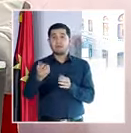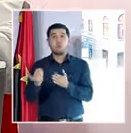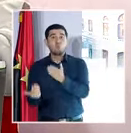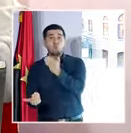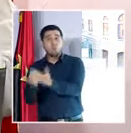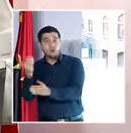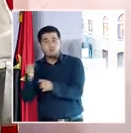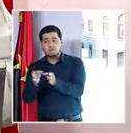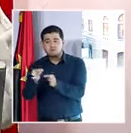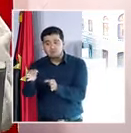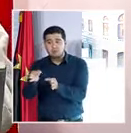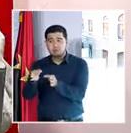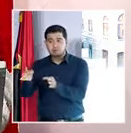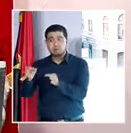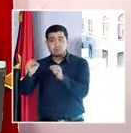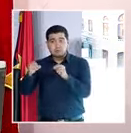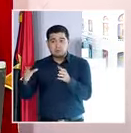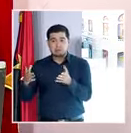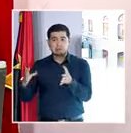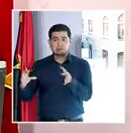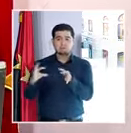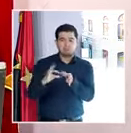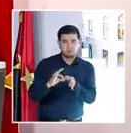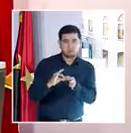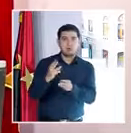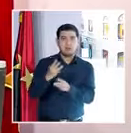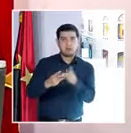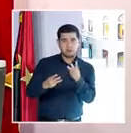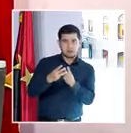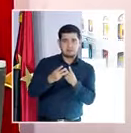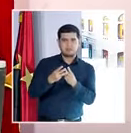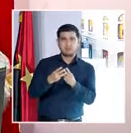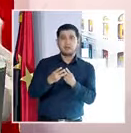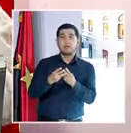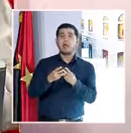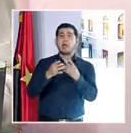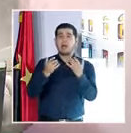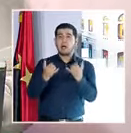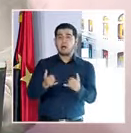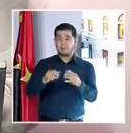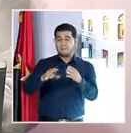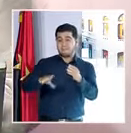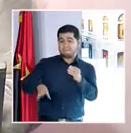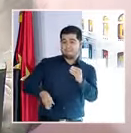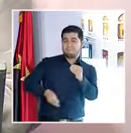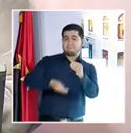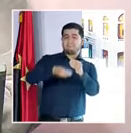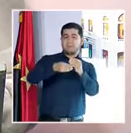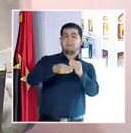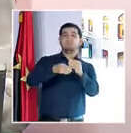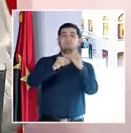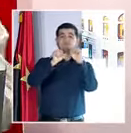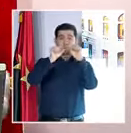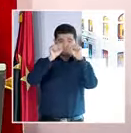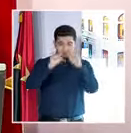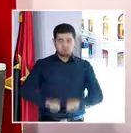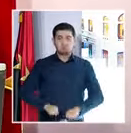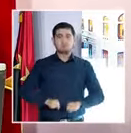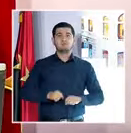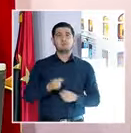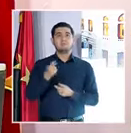Calixto, y que adicionalmente estamos próximos a aprobar